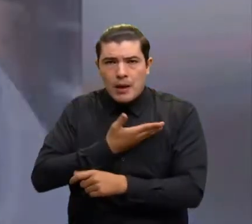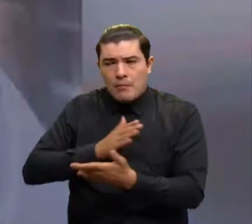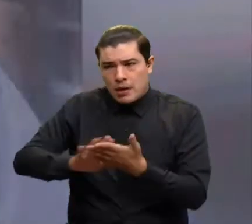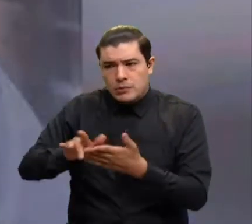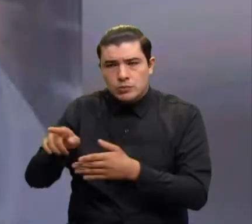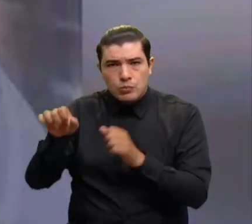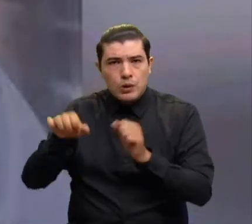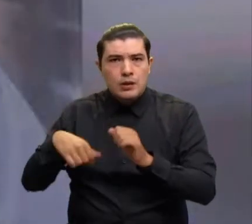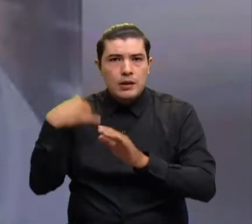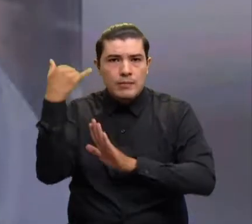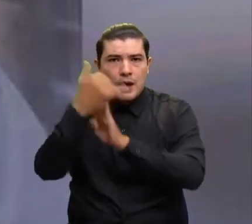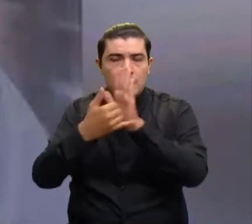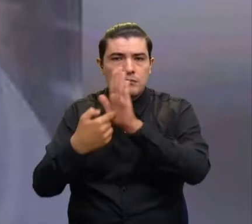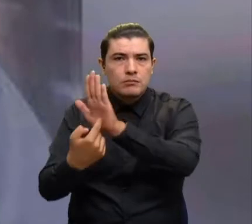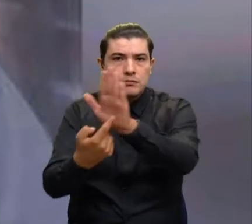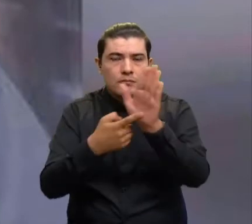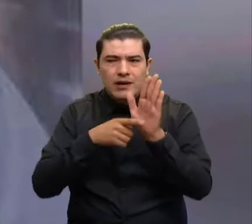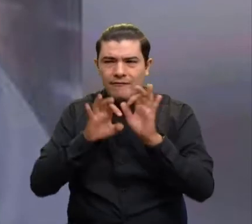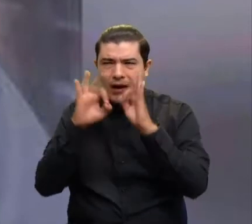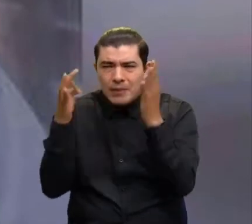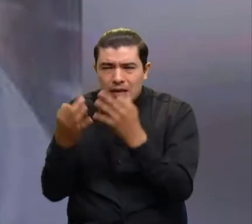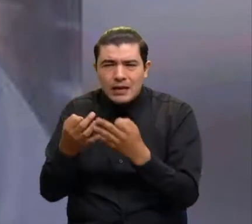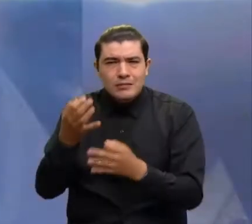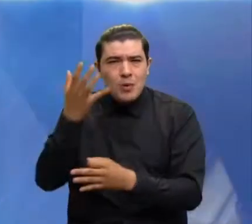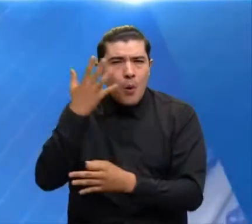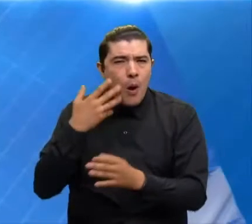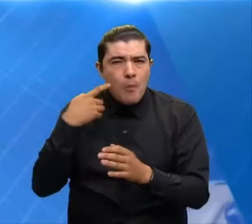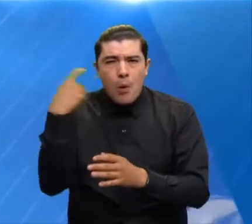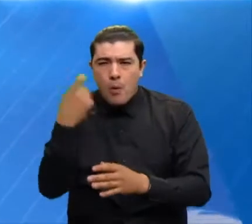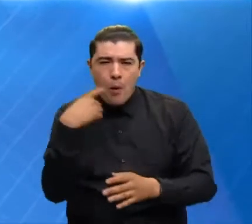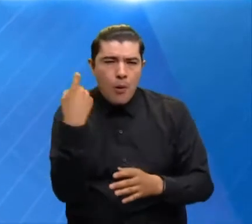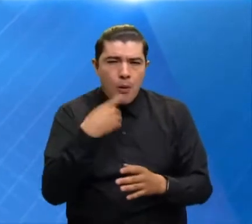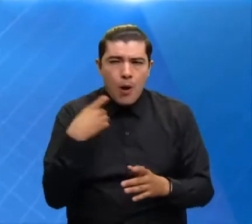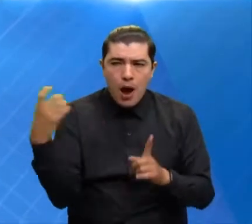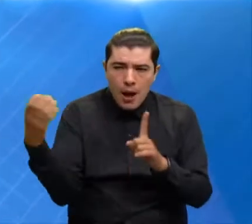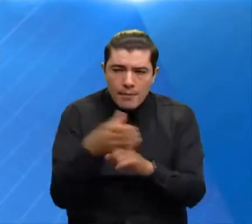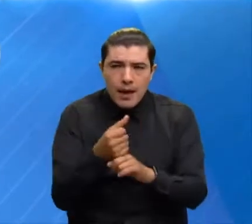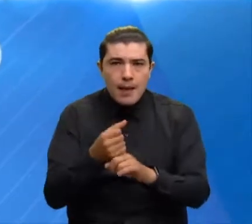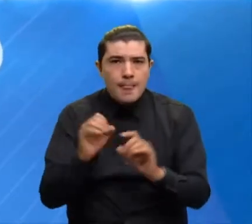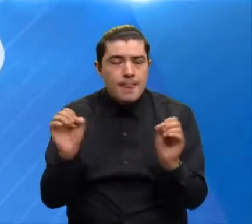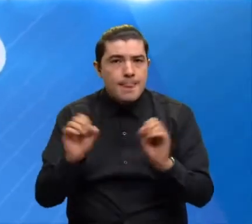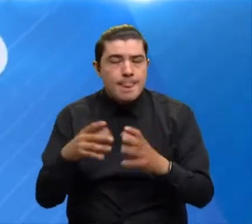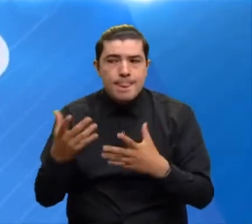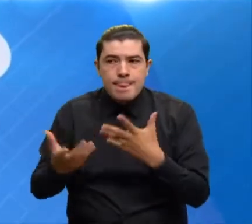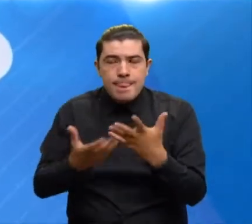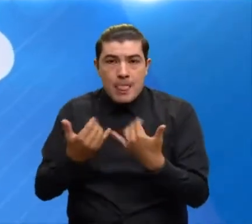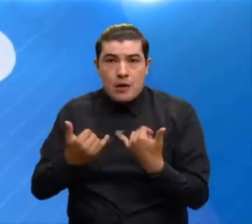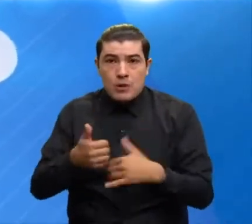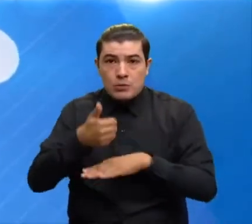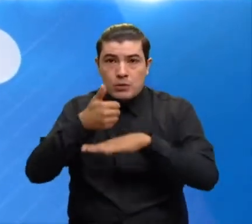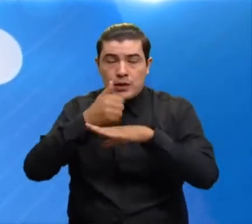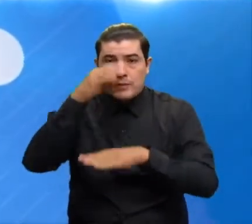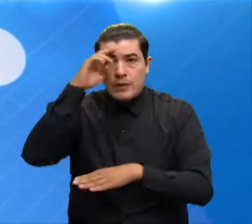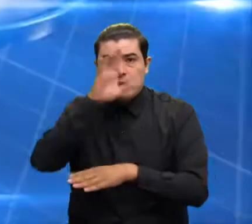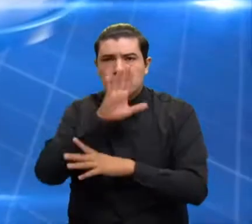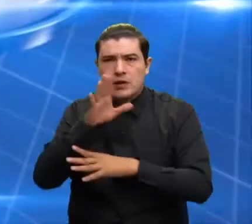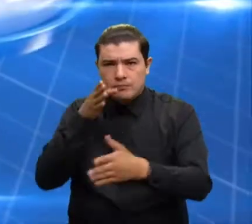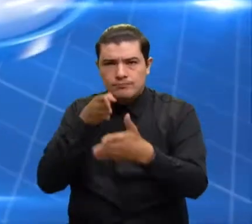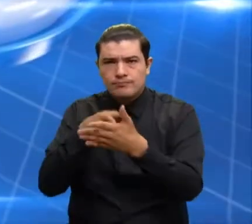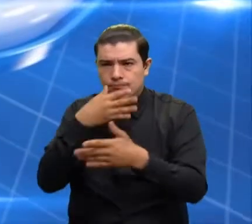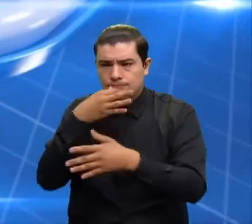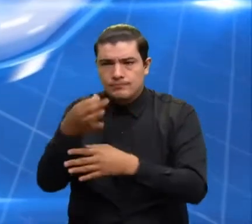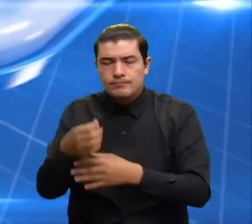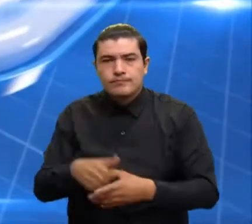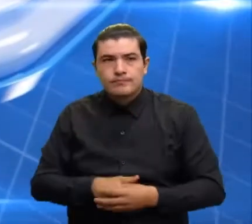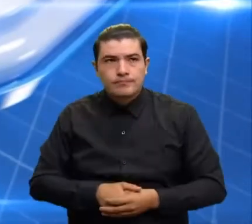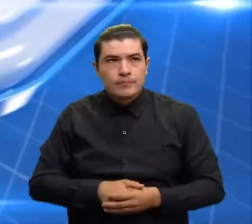menor. Su familia lo ha buscado incansablemente, pero aún no han dado con su ubicación y las autoridades ya cuentan con la denuncia pertinente. El niño